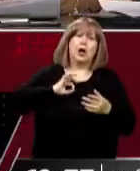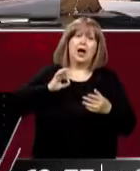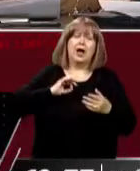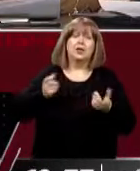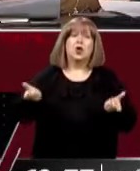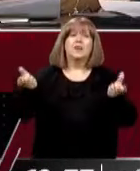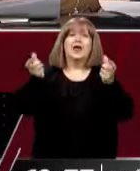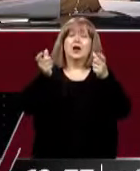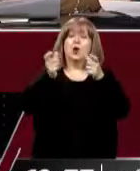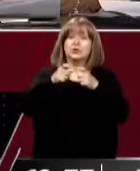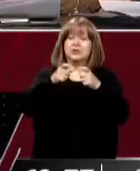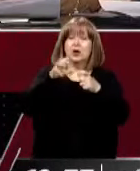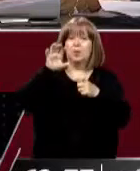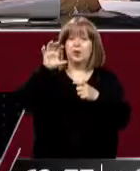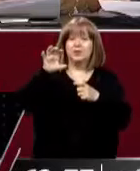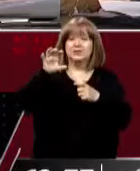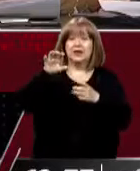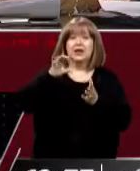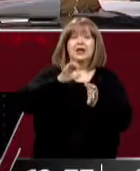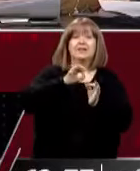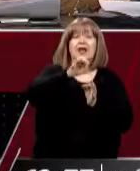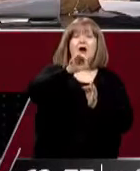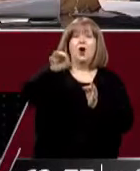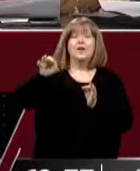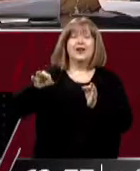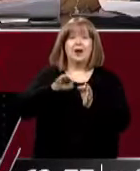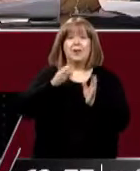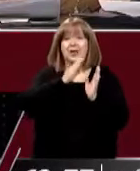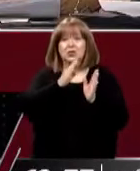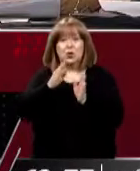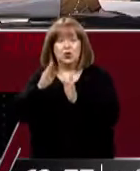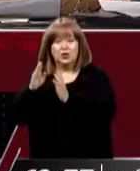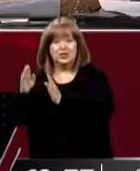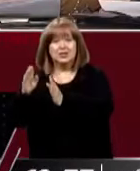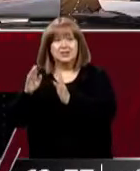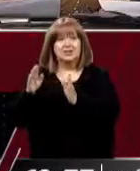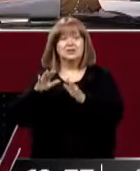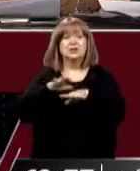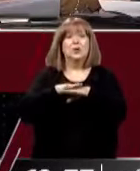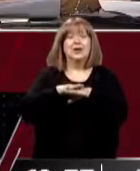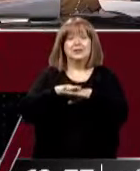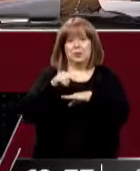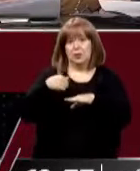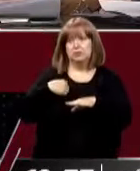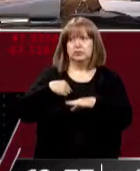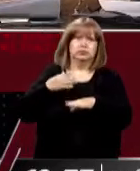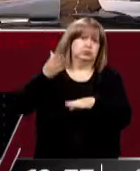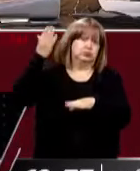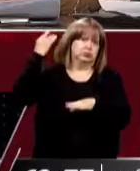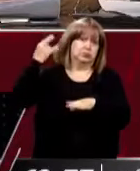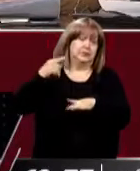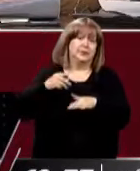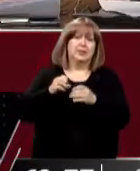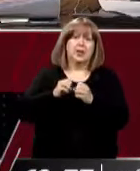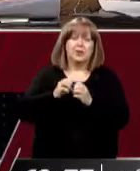del Consejo Provincial de Ordenamiento Territorial de la Ley Provincial de Ordenamiento Territorial sobre el Suelo, de la cual venimos participando desde